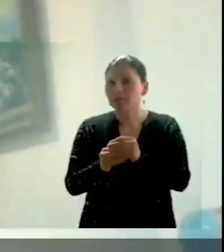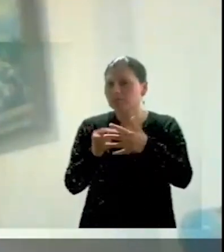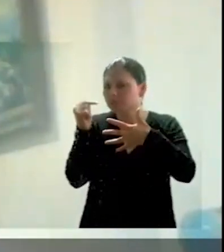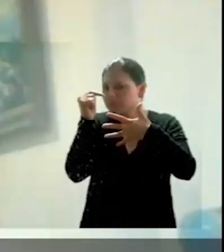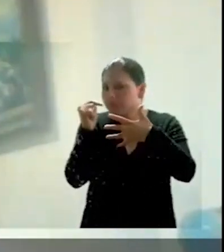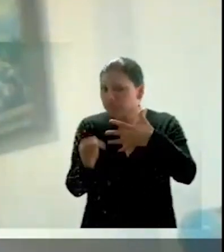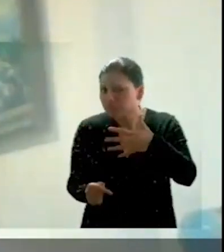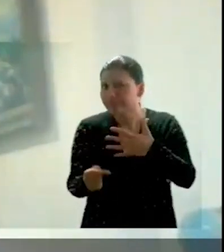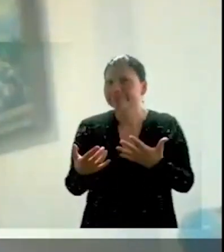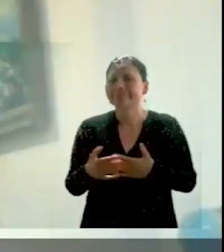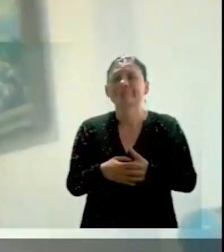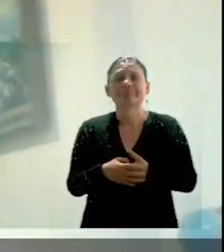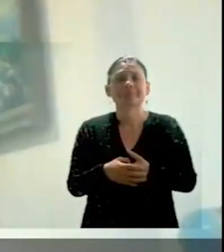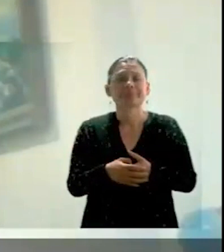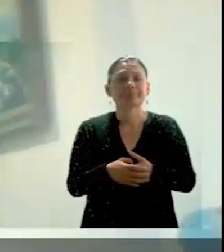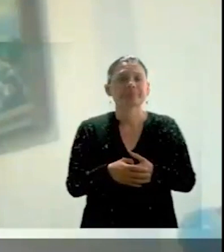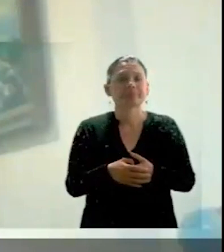otros